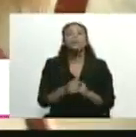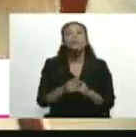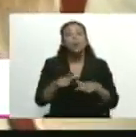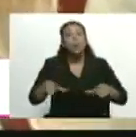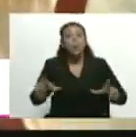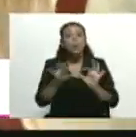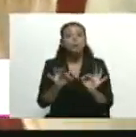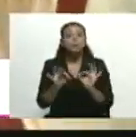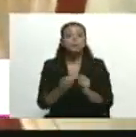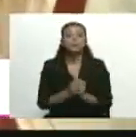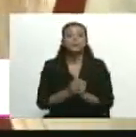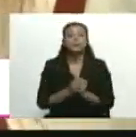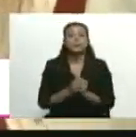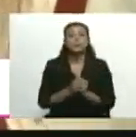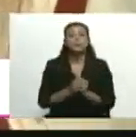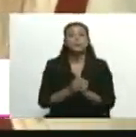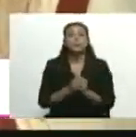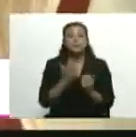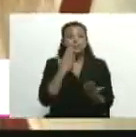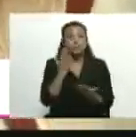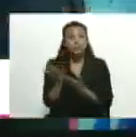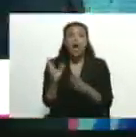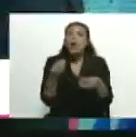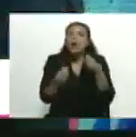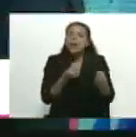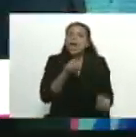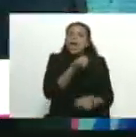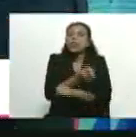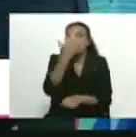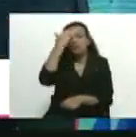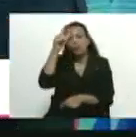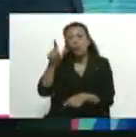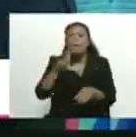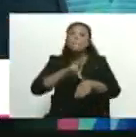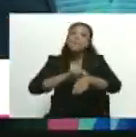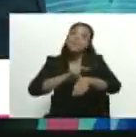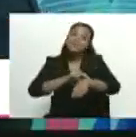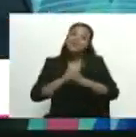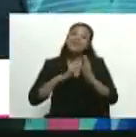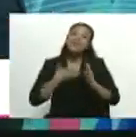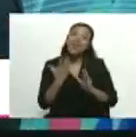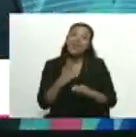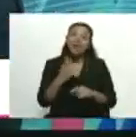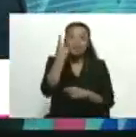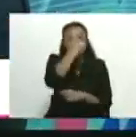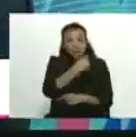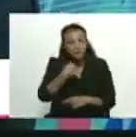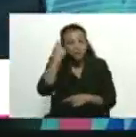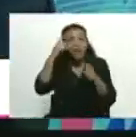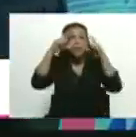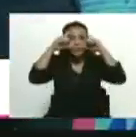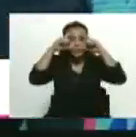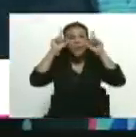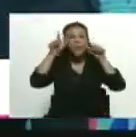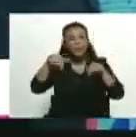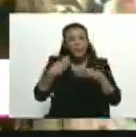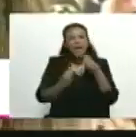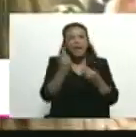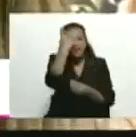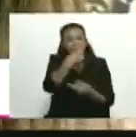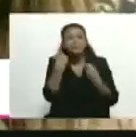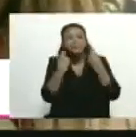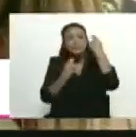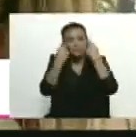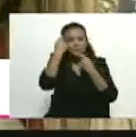Figueroa. Luis Beltrán Prieto Figueroa. ¿Y ahora qué quieres estudiar? Medicina. Tú tienes cara de que eres muy buen estudiante. Sí.